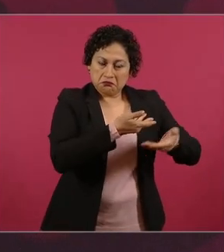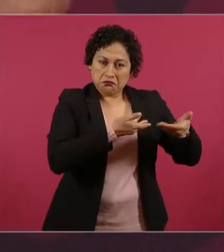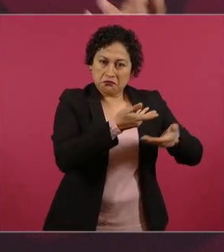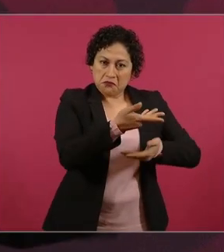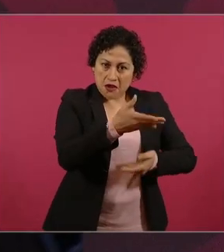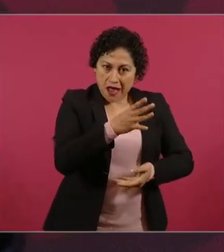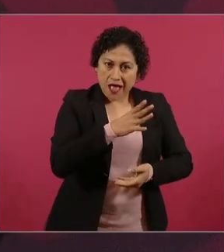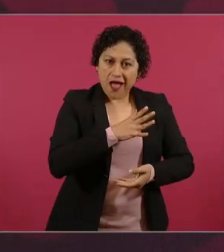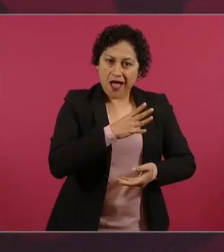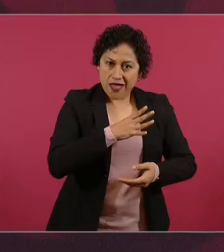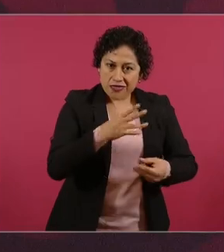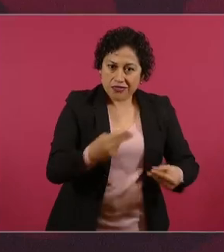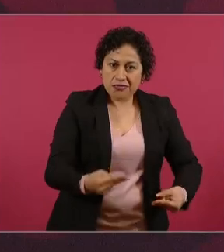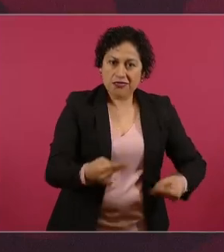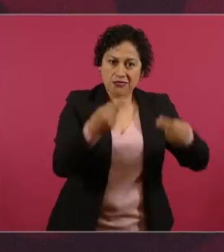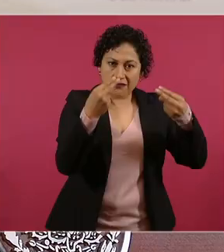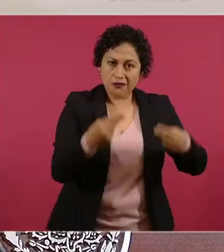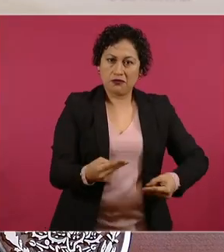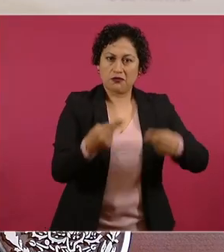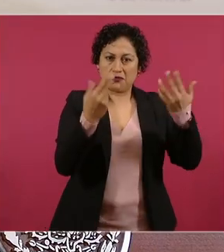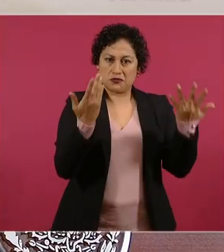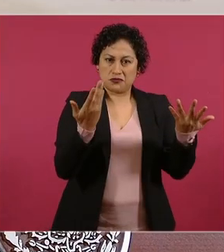en el mundo.